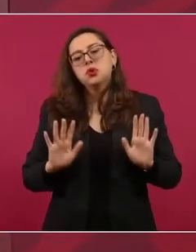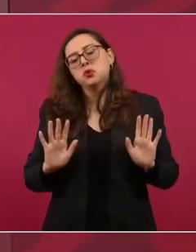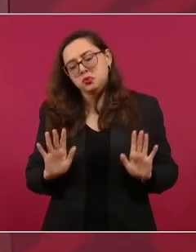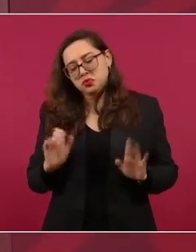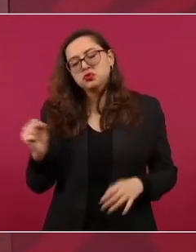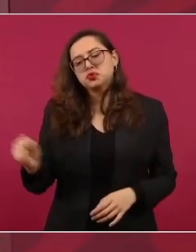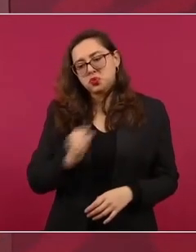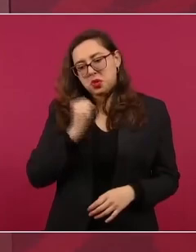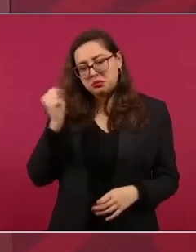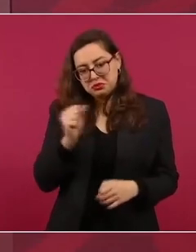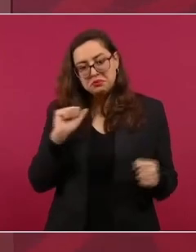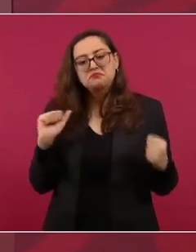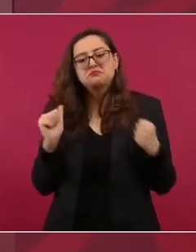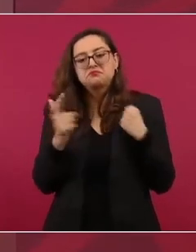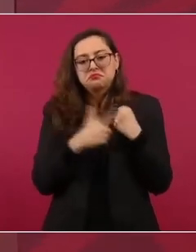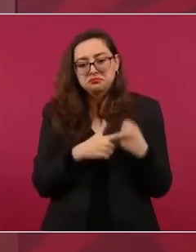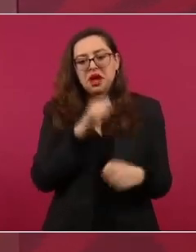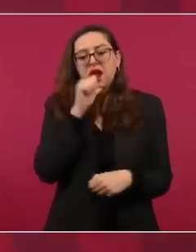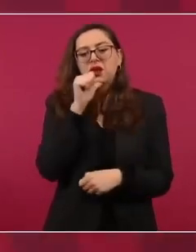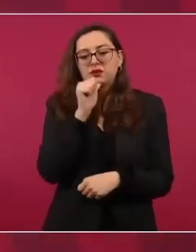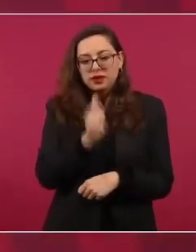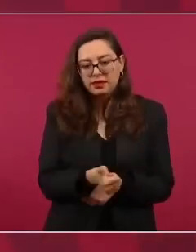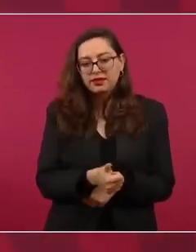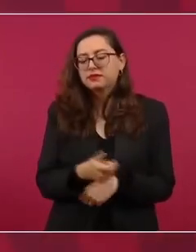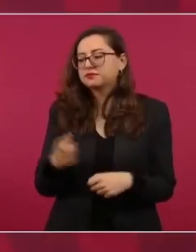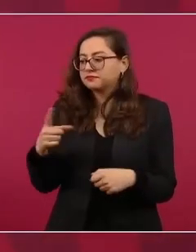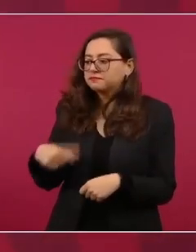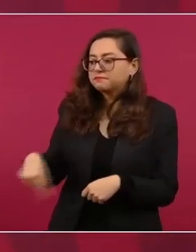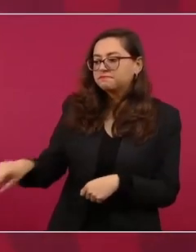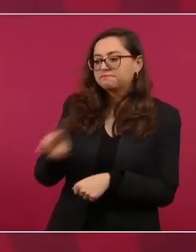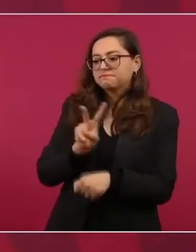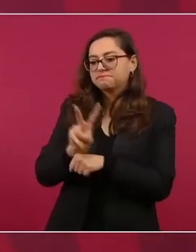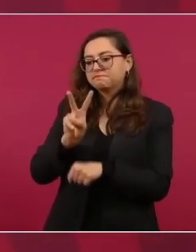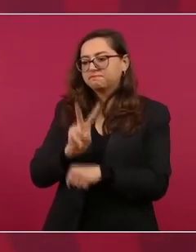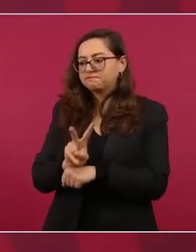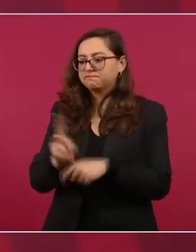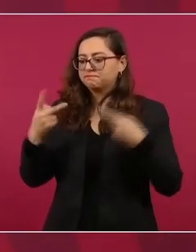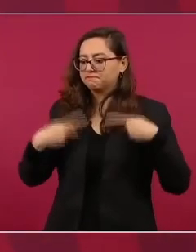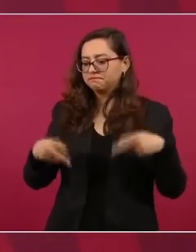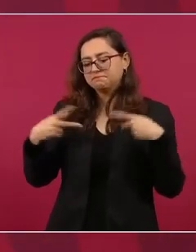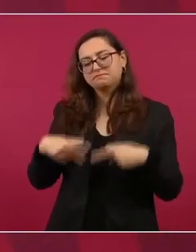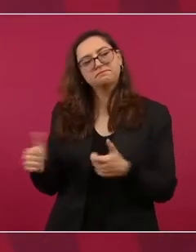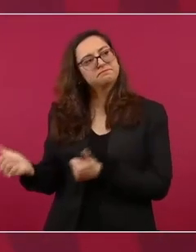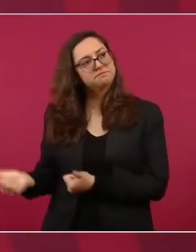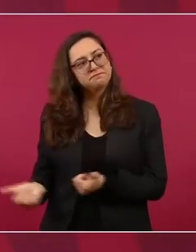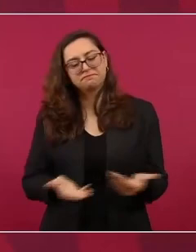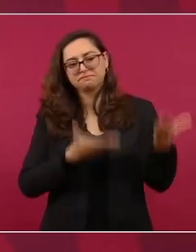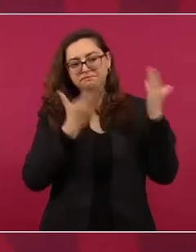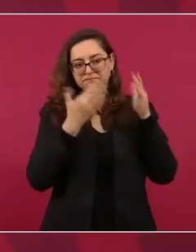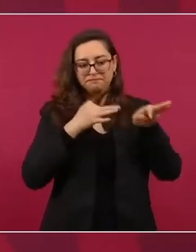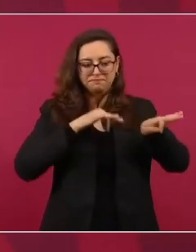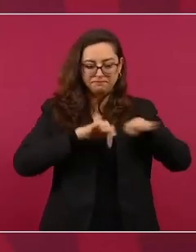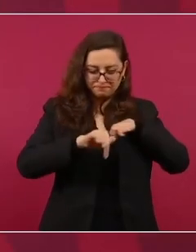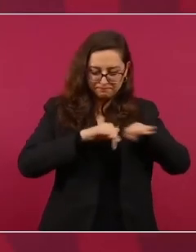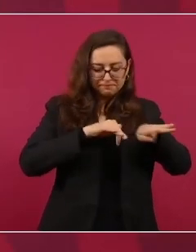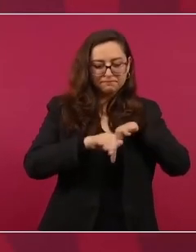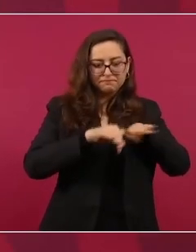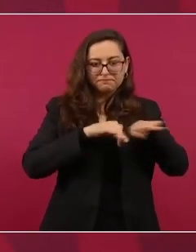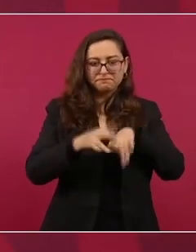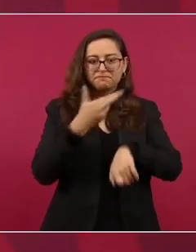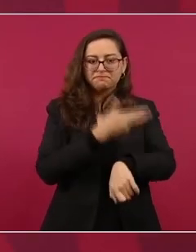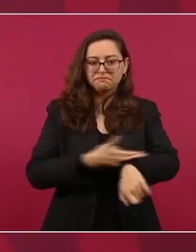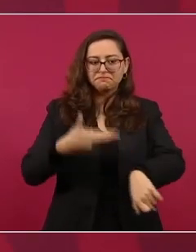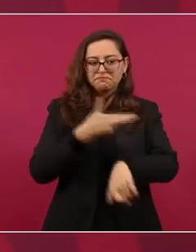temporales de trabajo o permisos para poder estar temporalmente en Estados Unidos con un